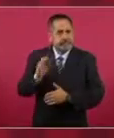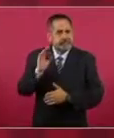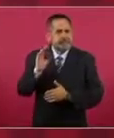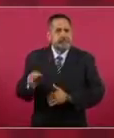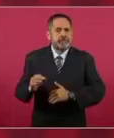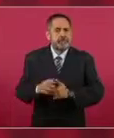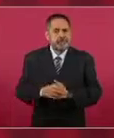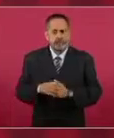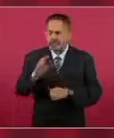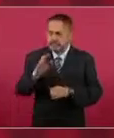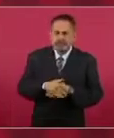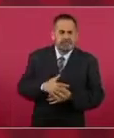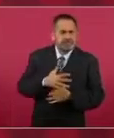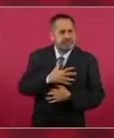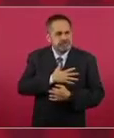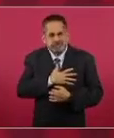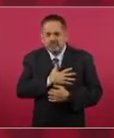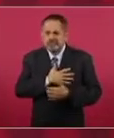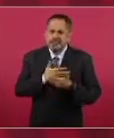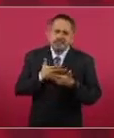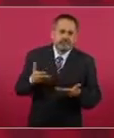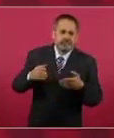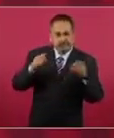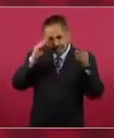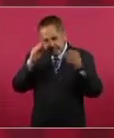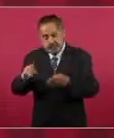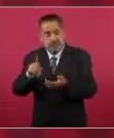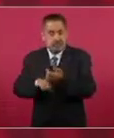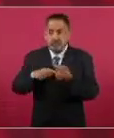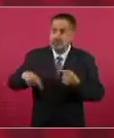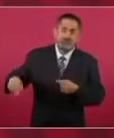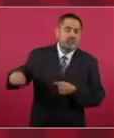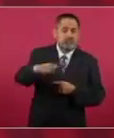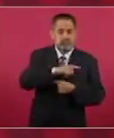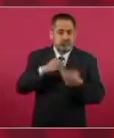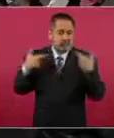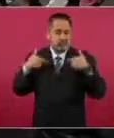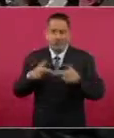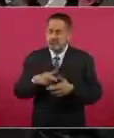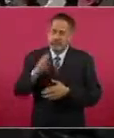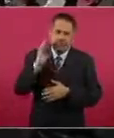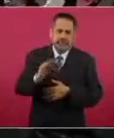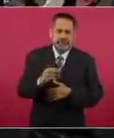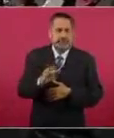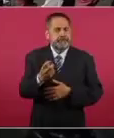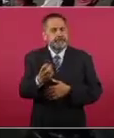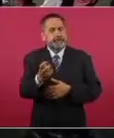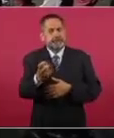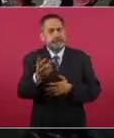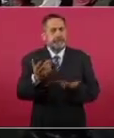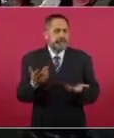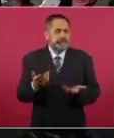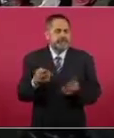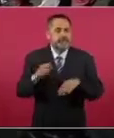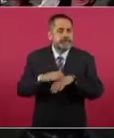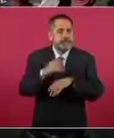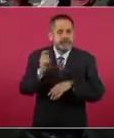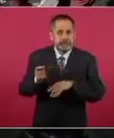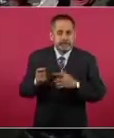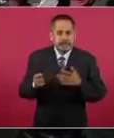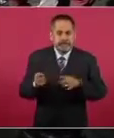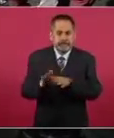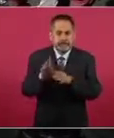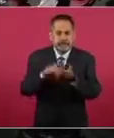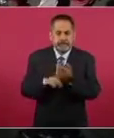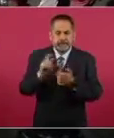ha habido entrega de parte del Magisterio Nacional. Y esto, de una u otra forma, tiene que ver